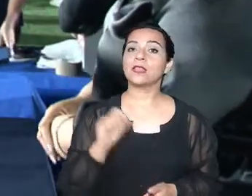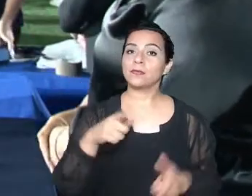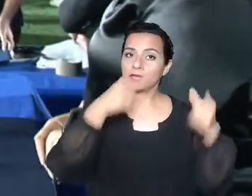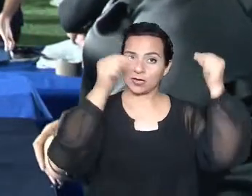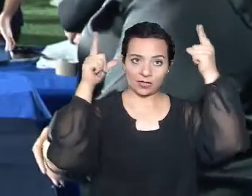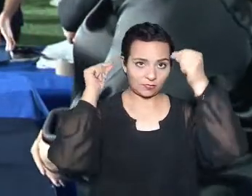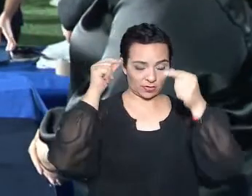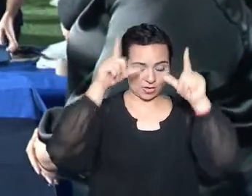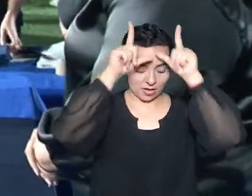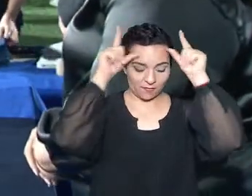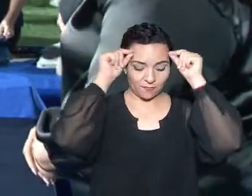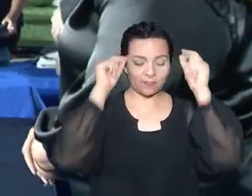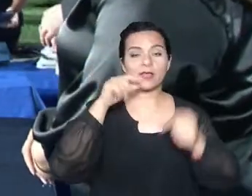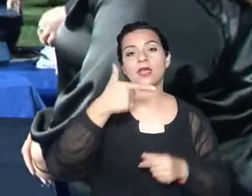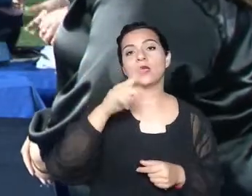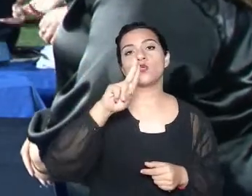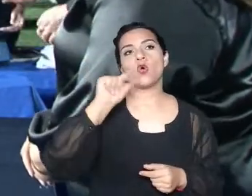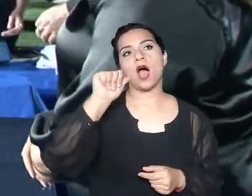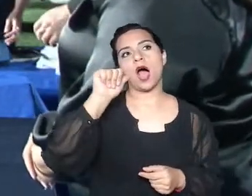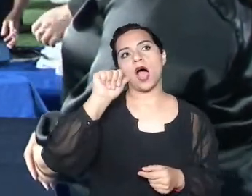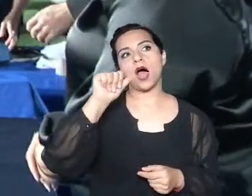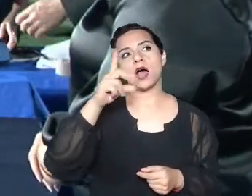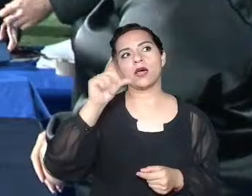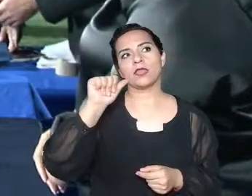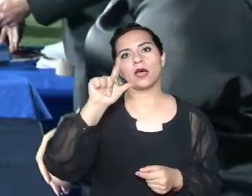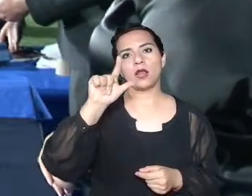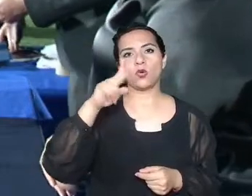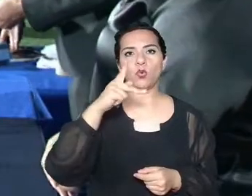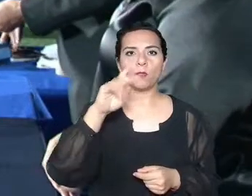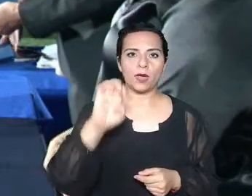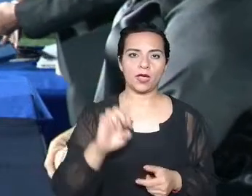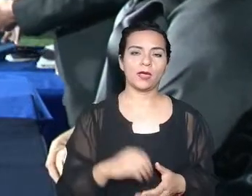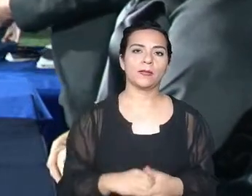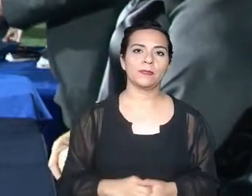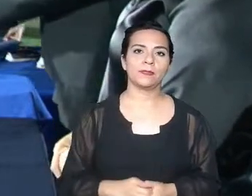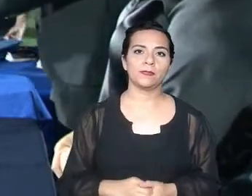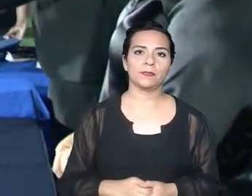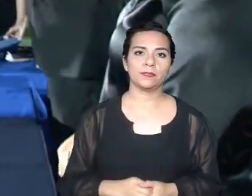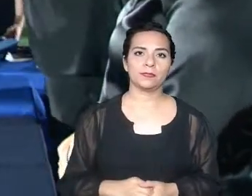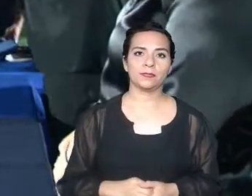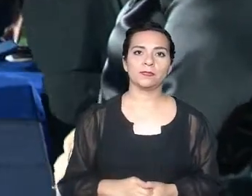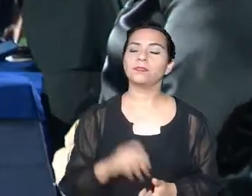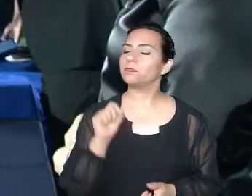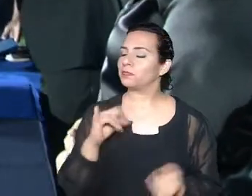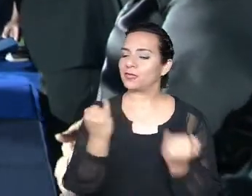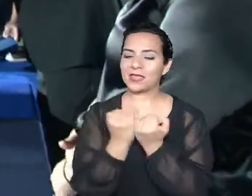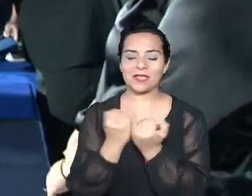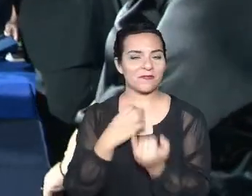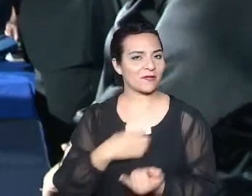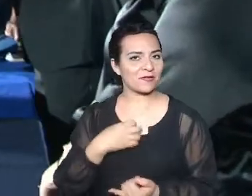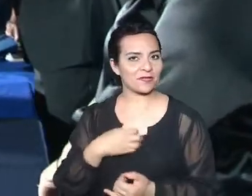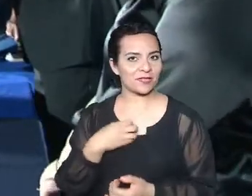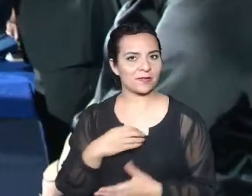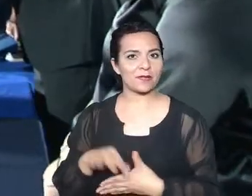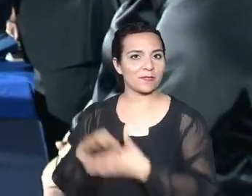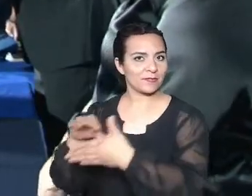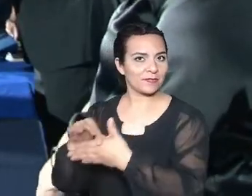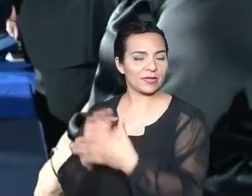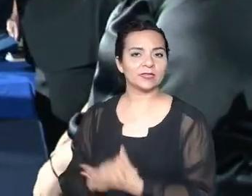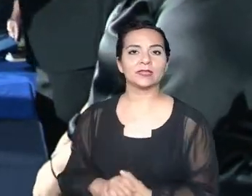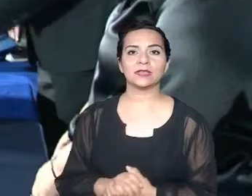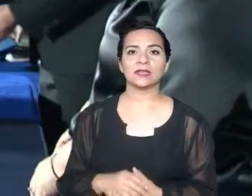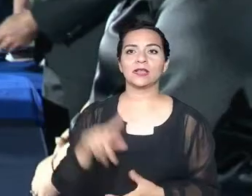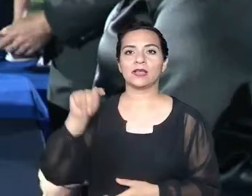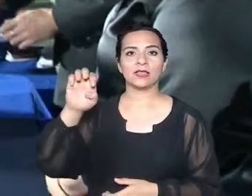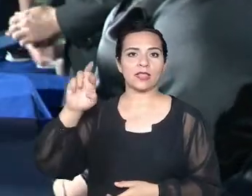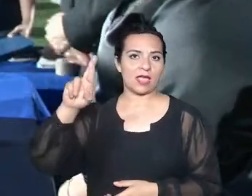Graduante de enfermería es Guadalupe Moroyoki Bracamonte. Con igual entusiasmo presentamos también a otro de nuestros graduantes. Se trata